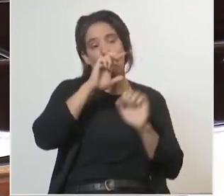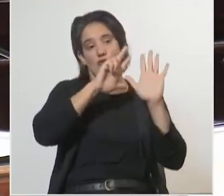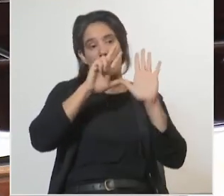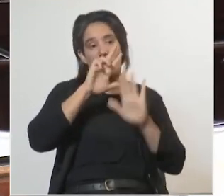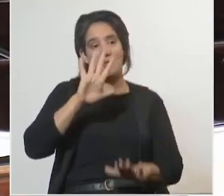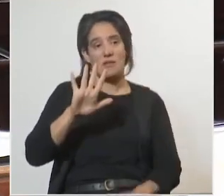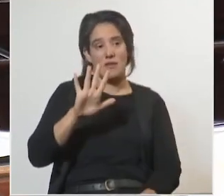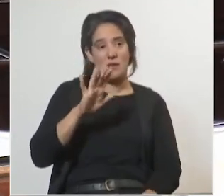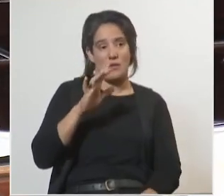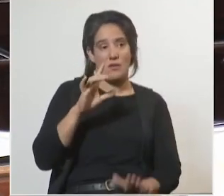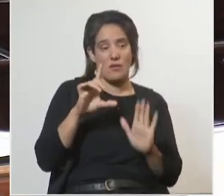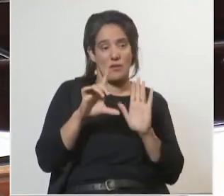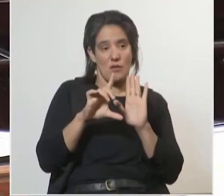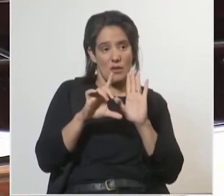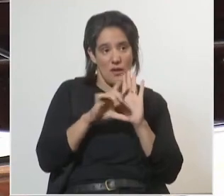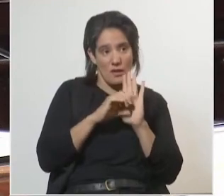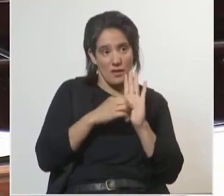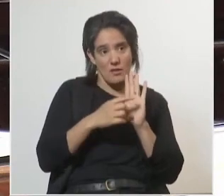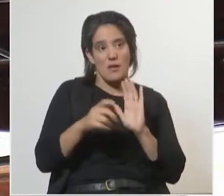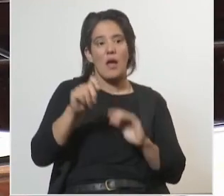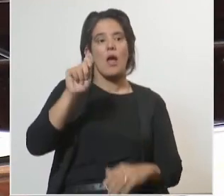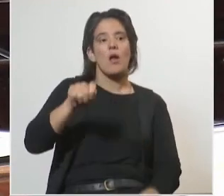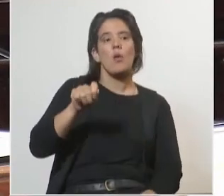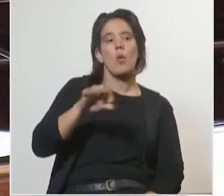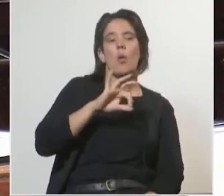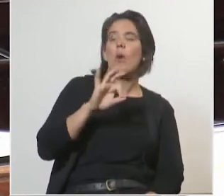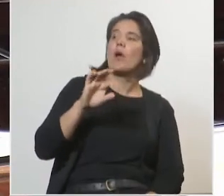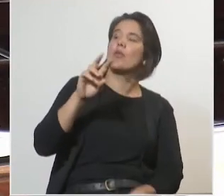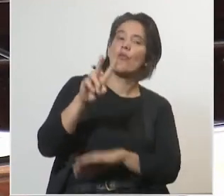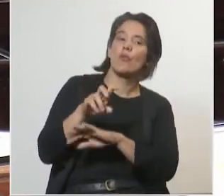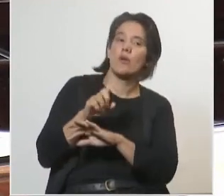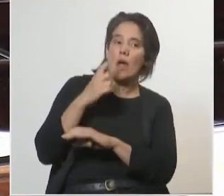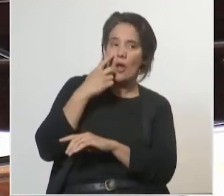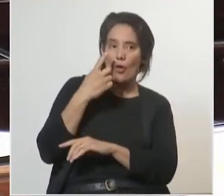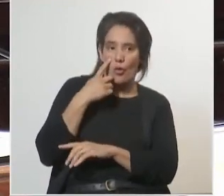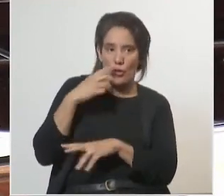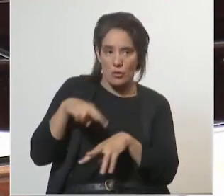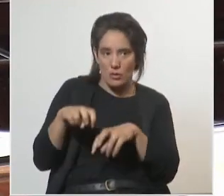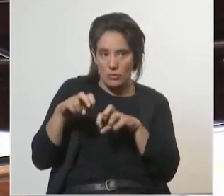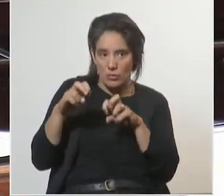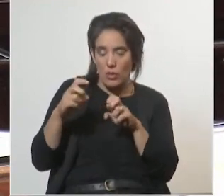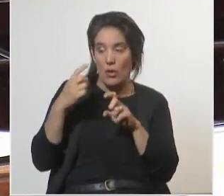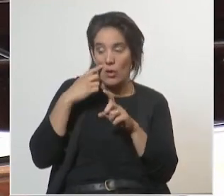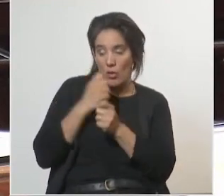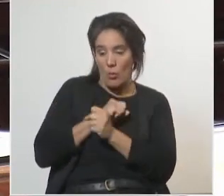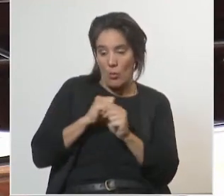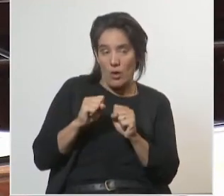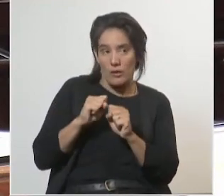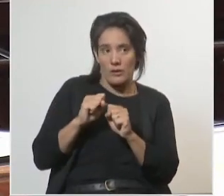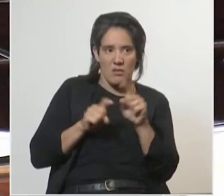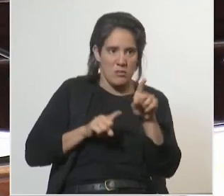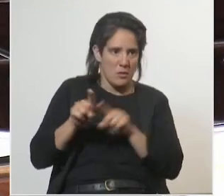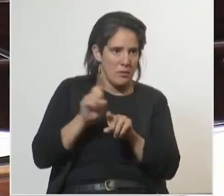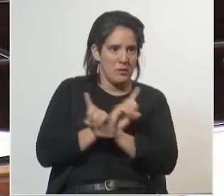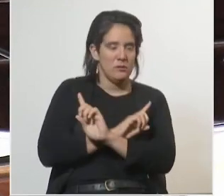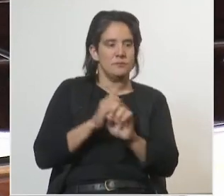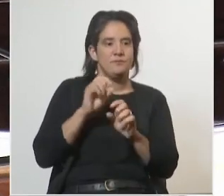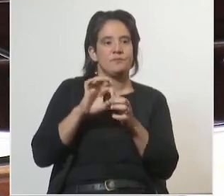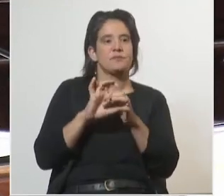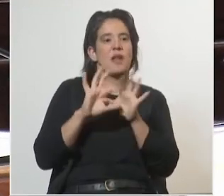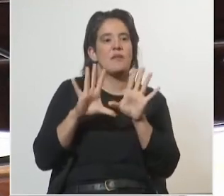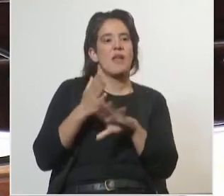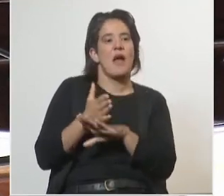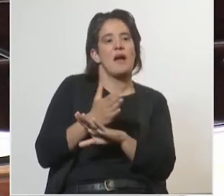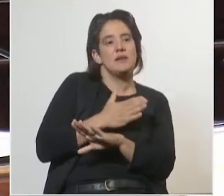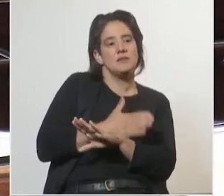en que dice: el juez o tribunal que esté conociendo en la causa otorgará de oficio y sin otro trámite la